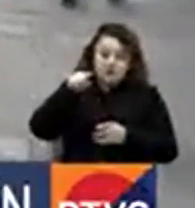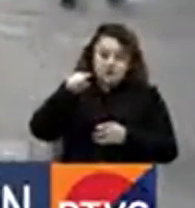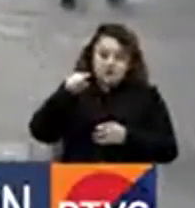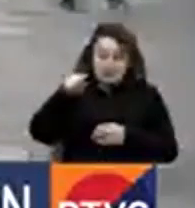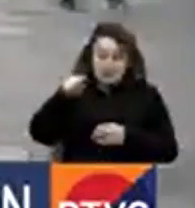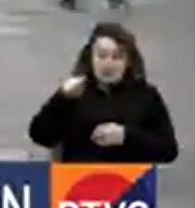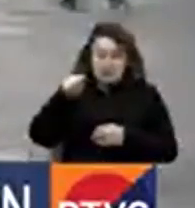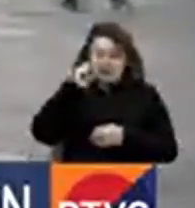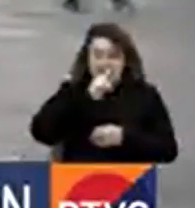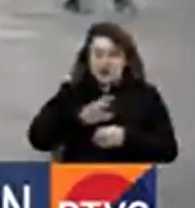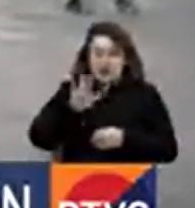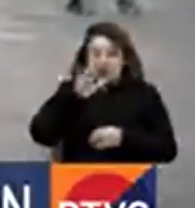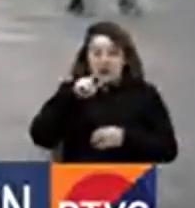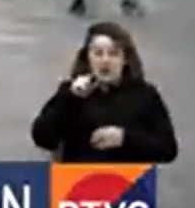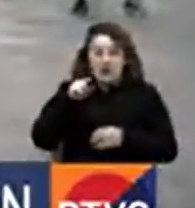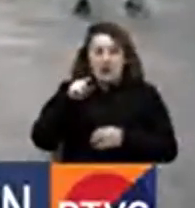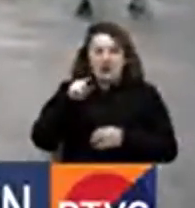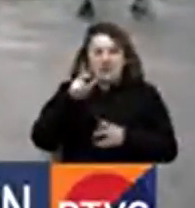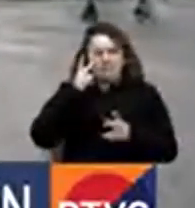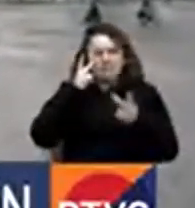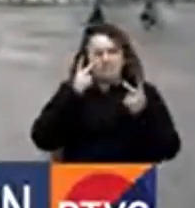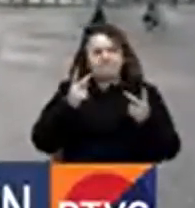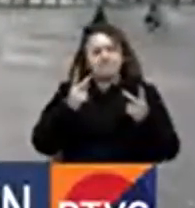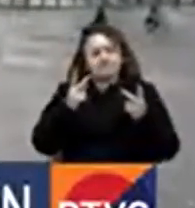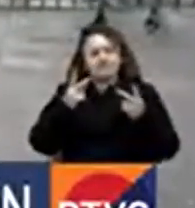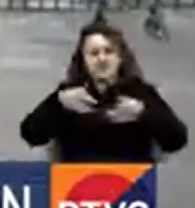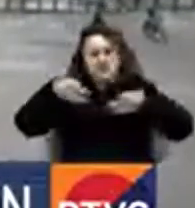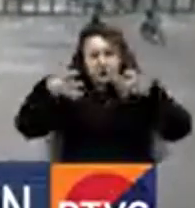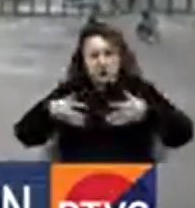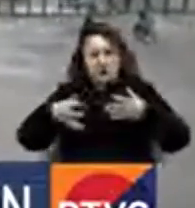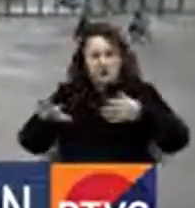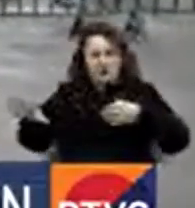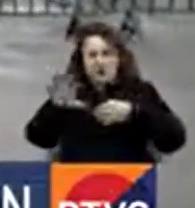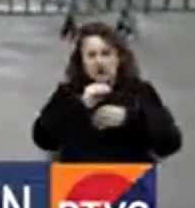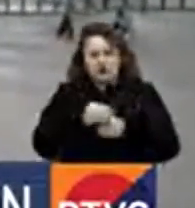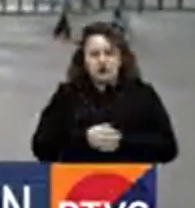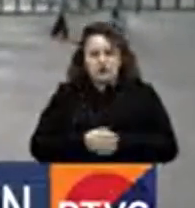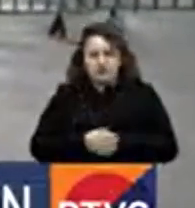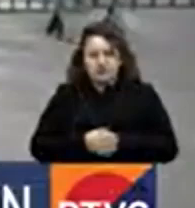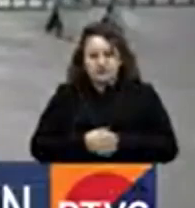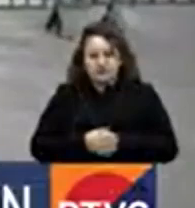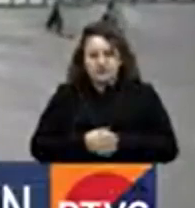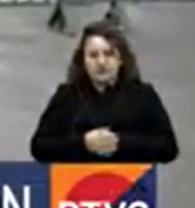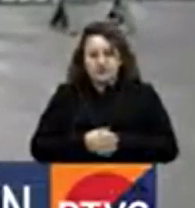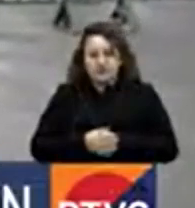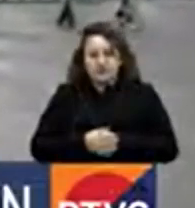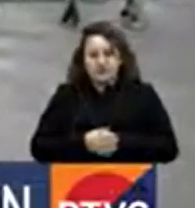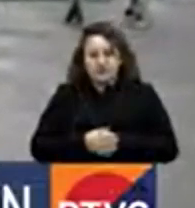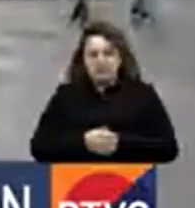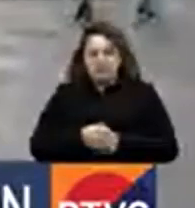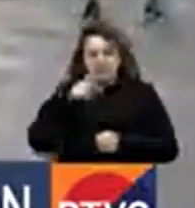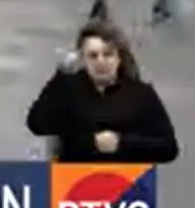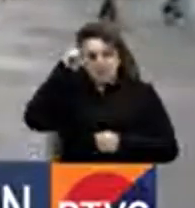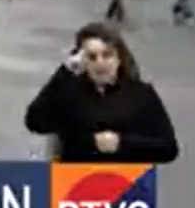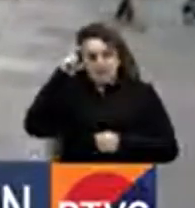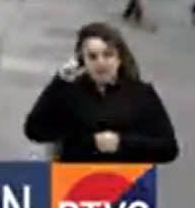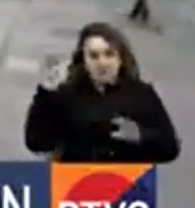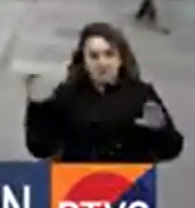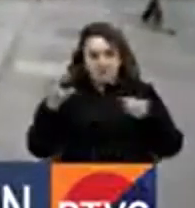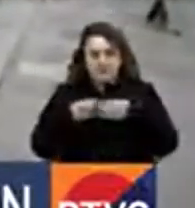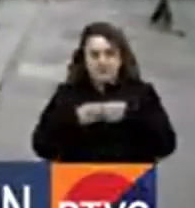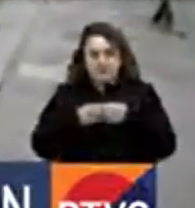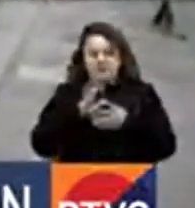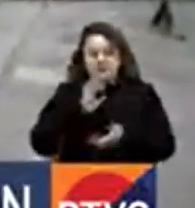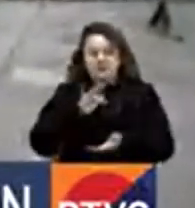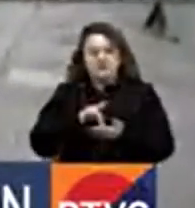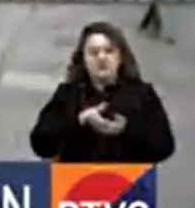Nacional, vemos todo el dispositivo de seguridad con el que arribó el presidente Joe Biden. Los temas